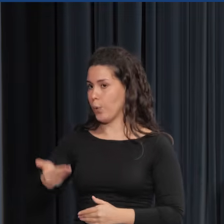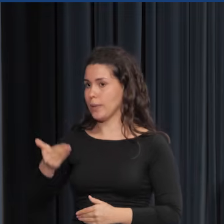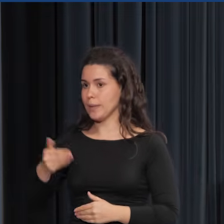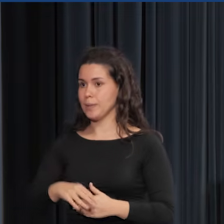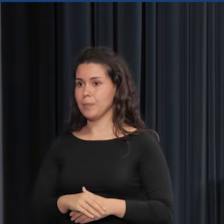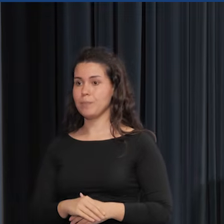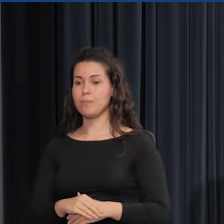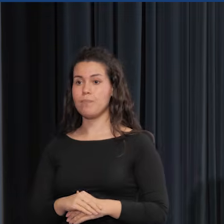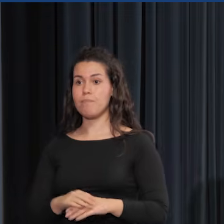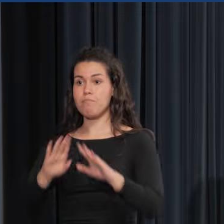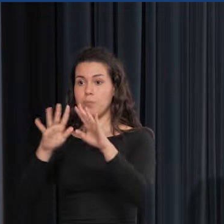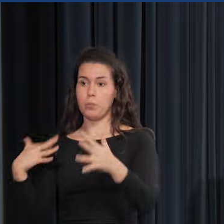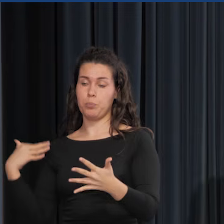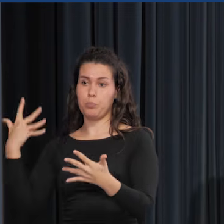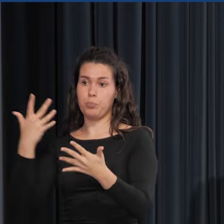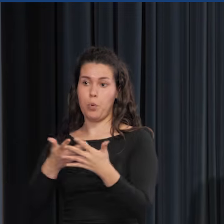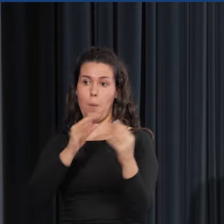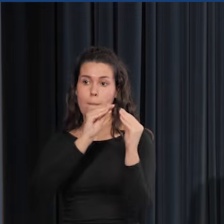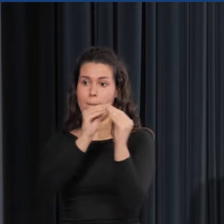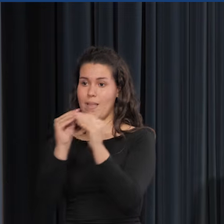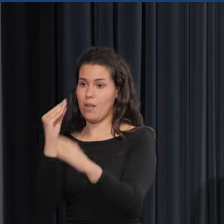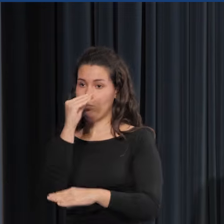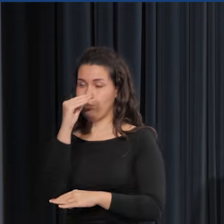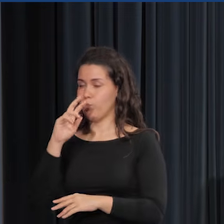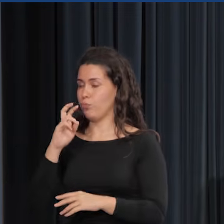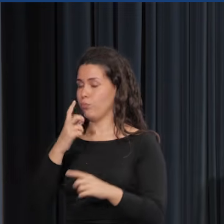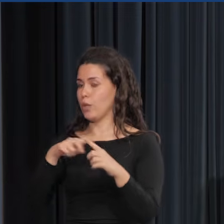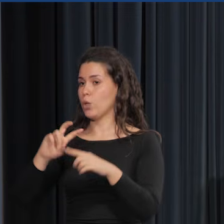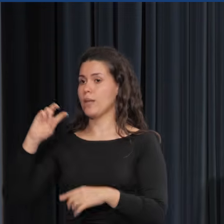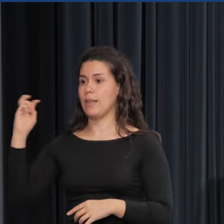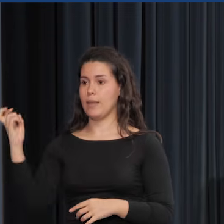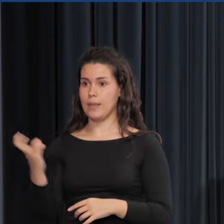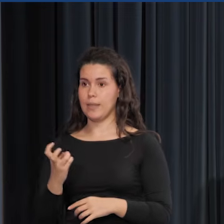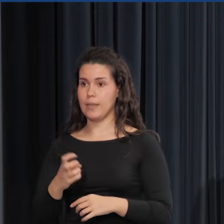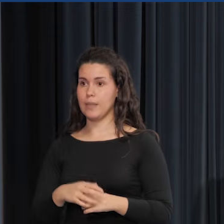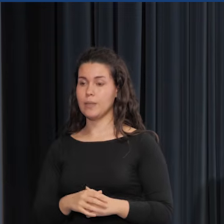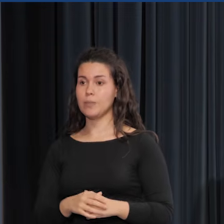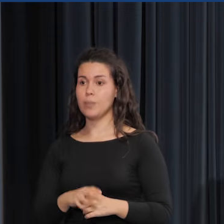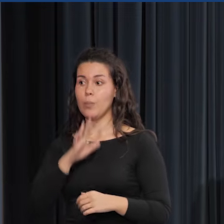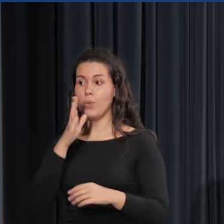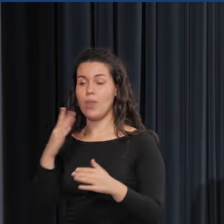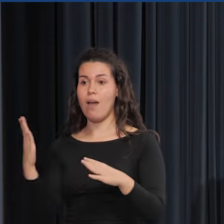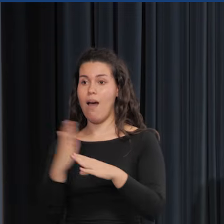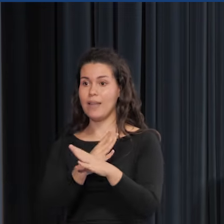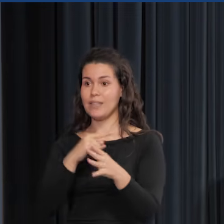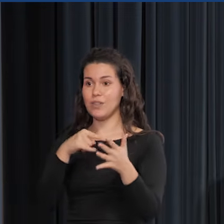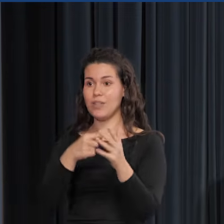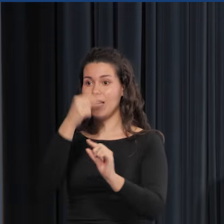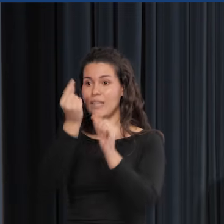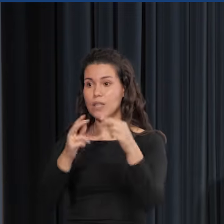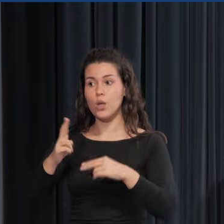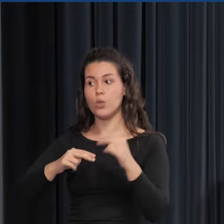historia diferentes materiales porque somos conscientes que la integración de la prevención en fase de diseño es fundamental de cara a eliminar